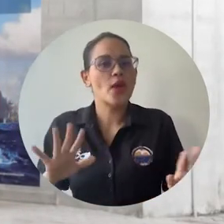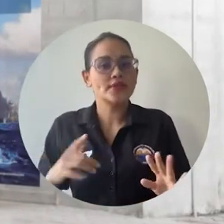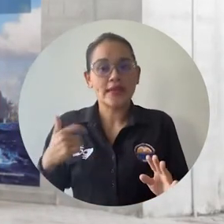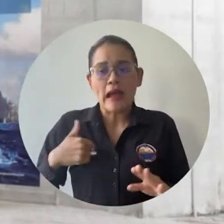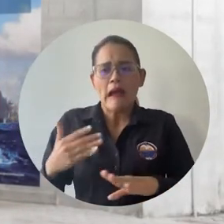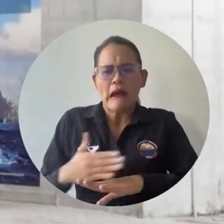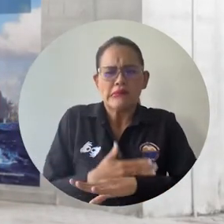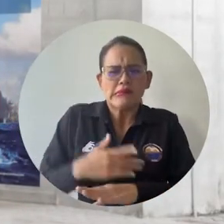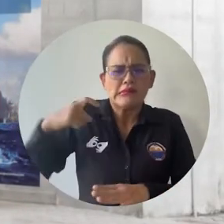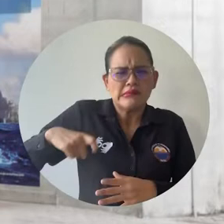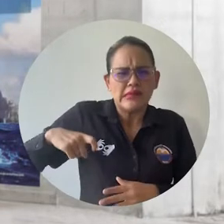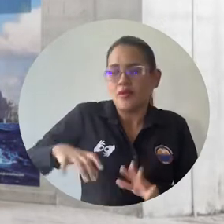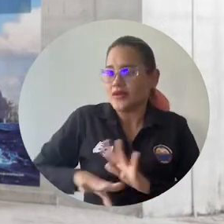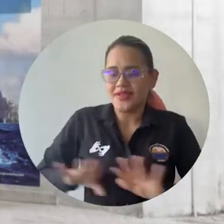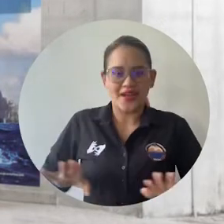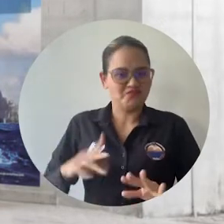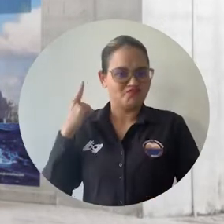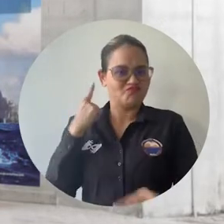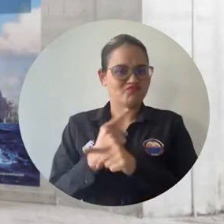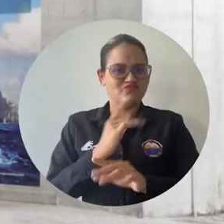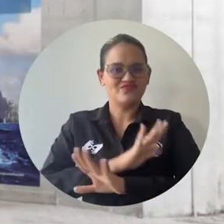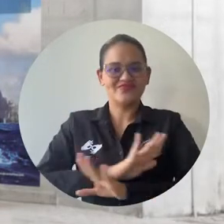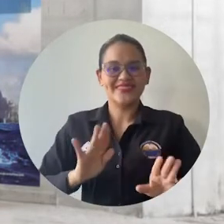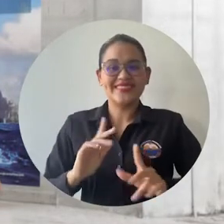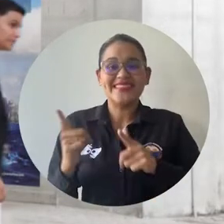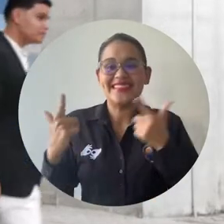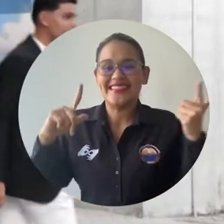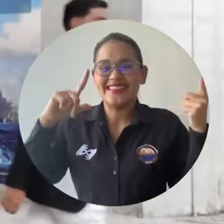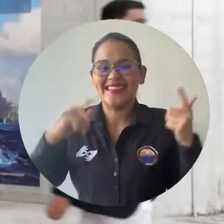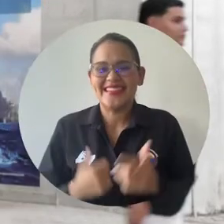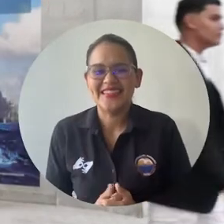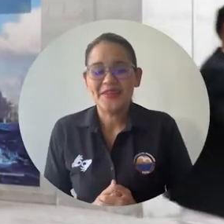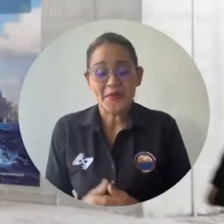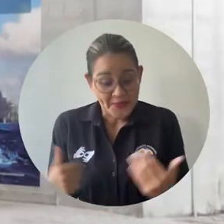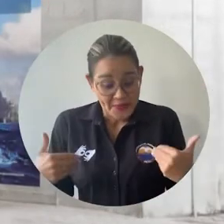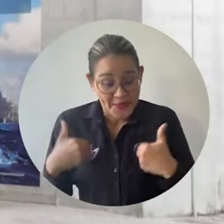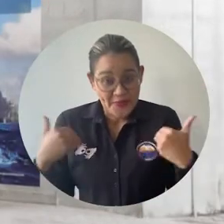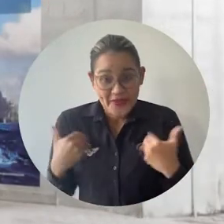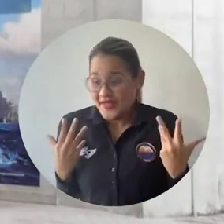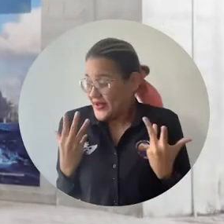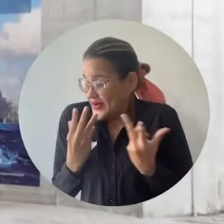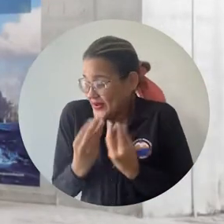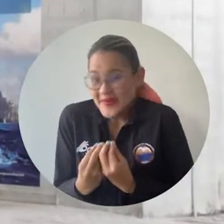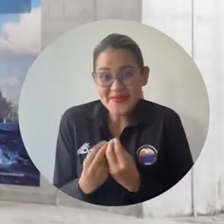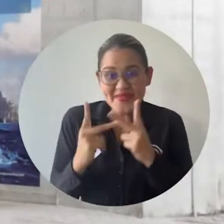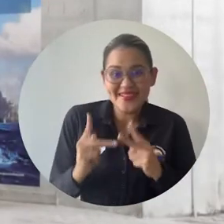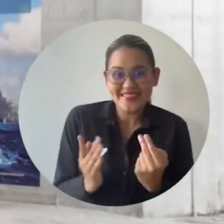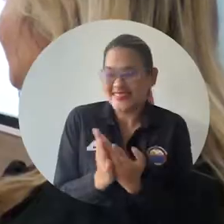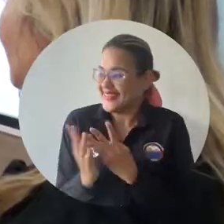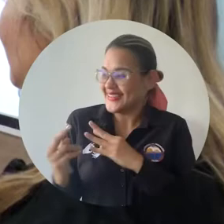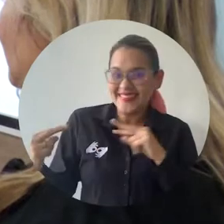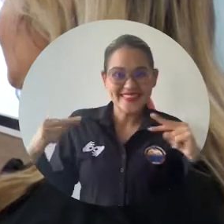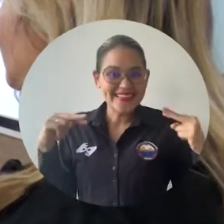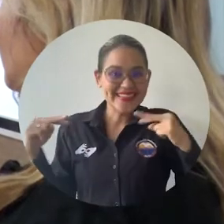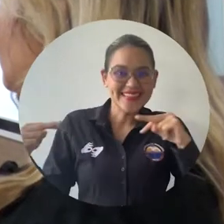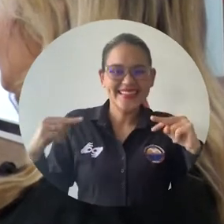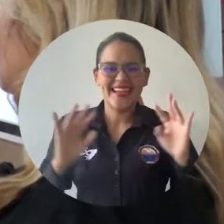satisfacción del deber cumplido y pues es muy halagador hacer parte de este grupo de